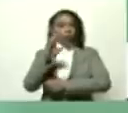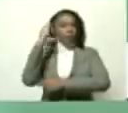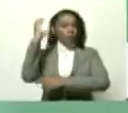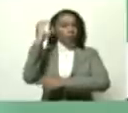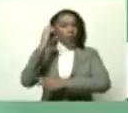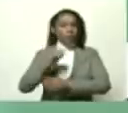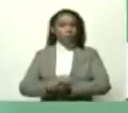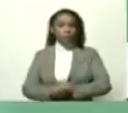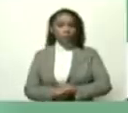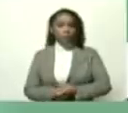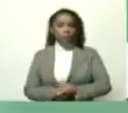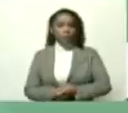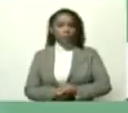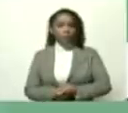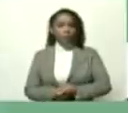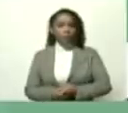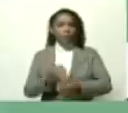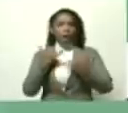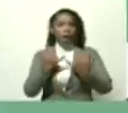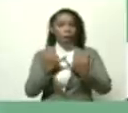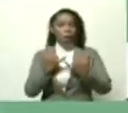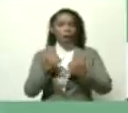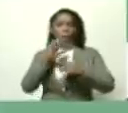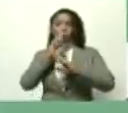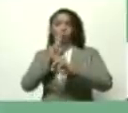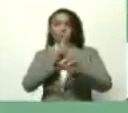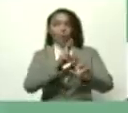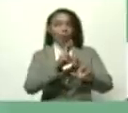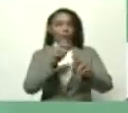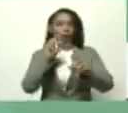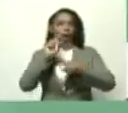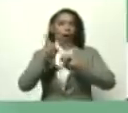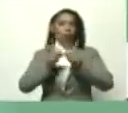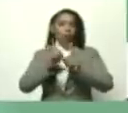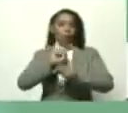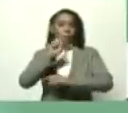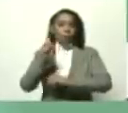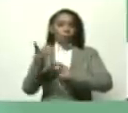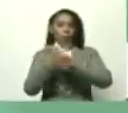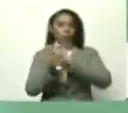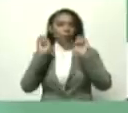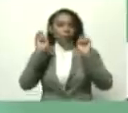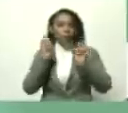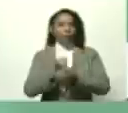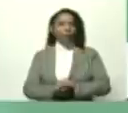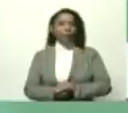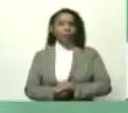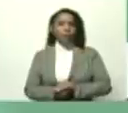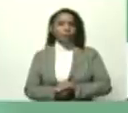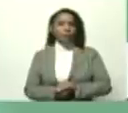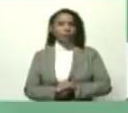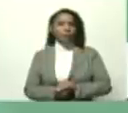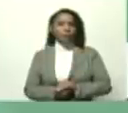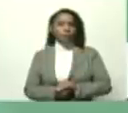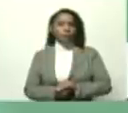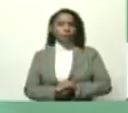Colombia. Vamos a contestar algunas preguntas sobre este tema. Por Bloomberg, Andreina y